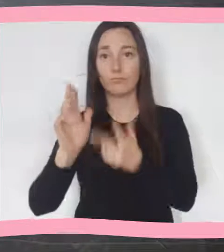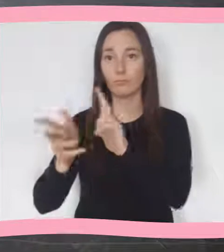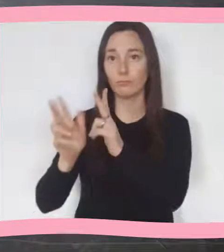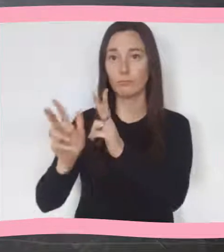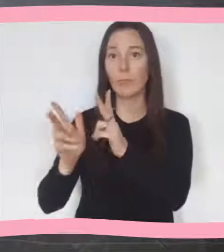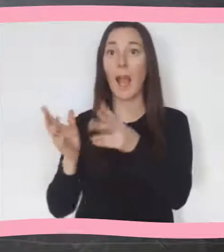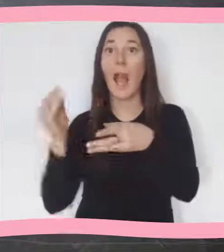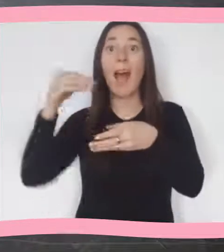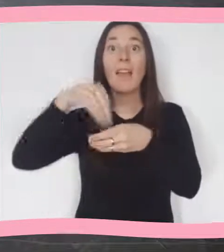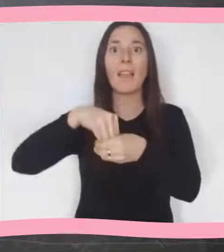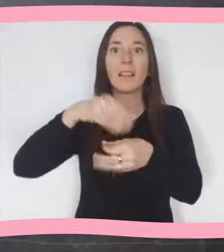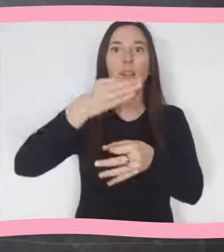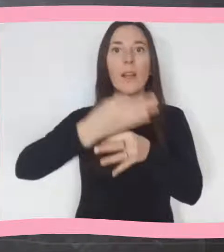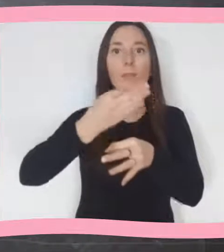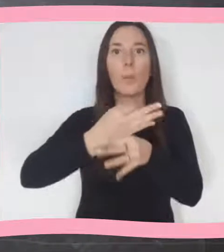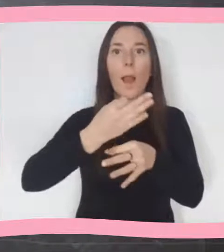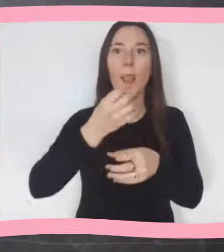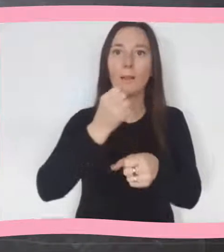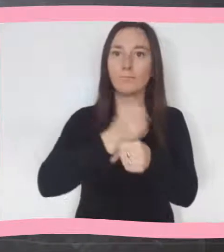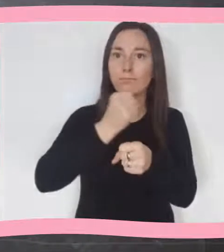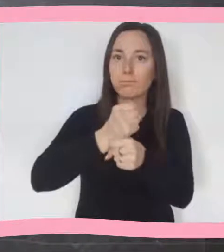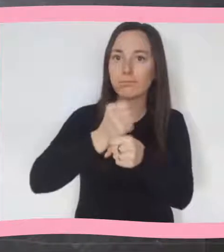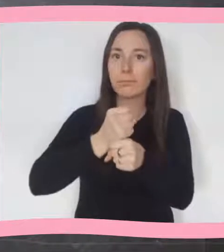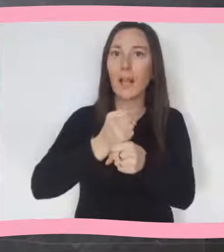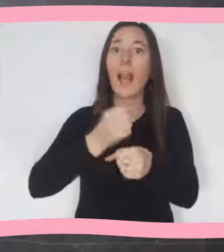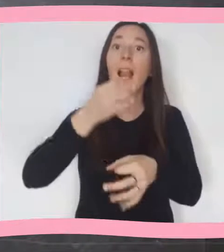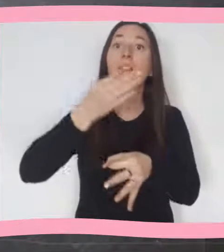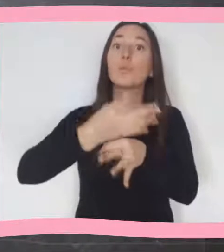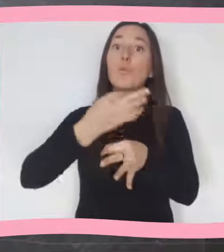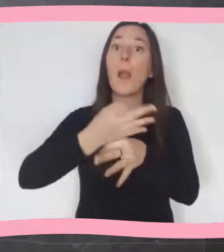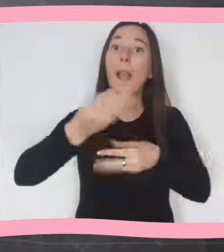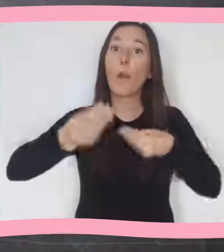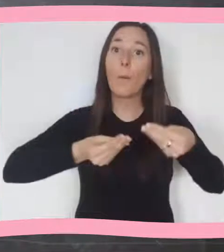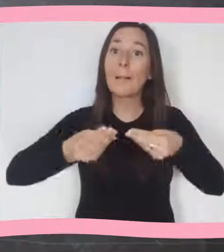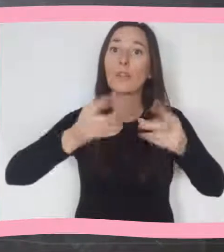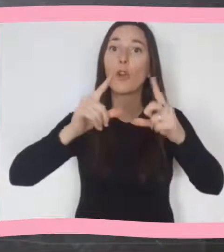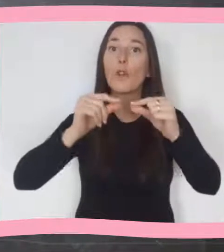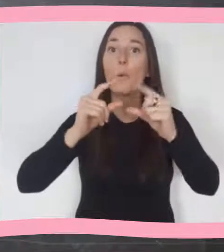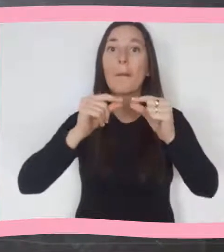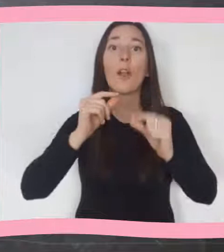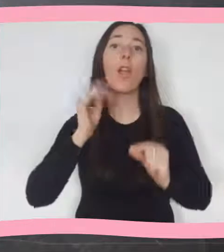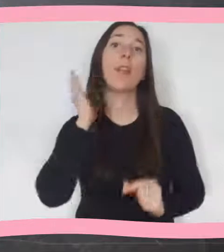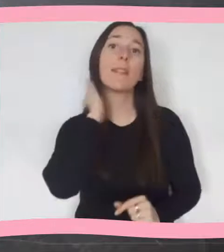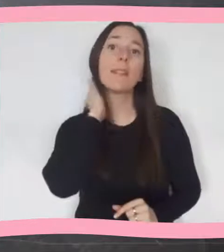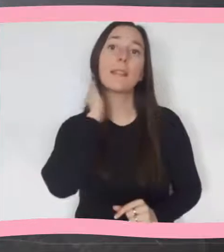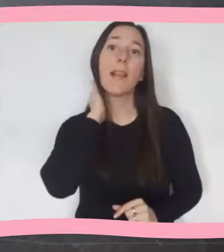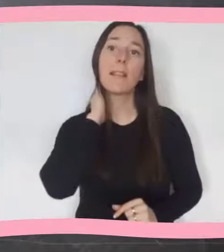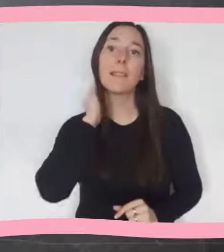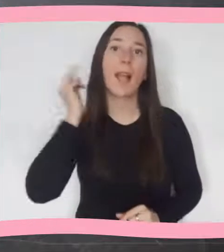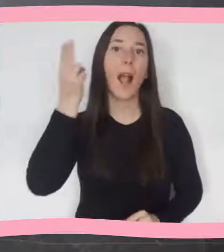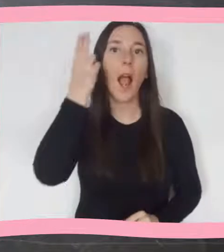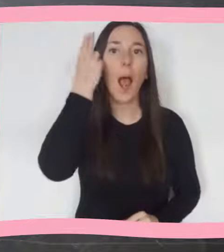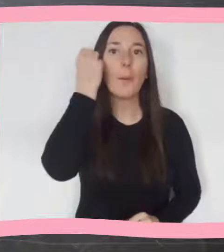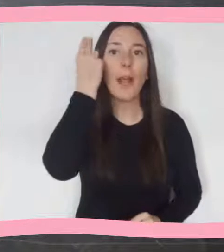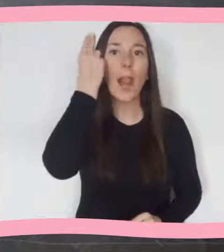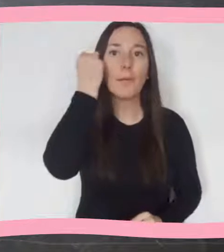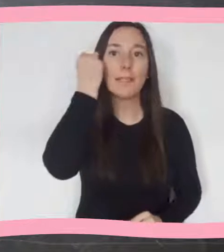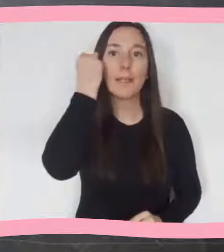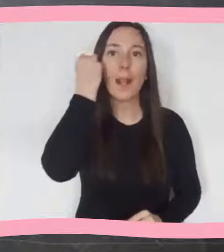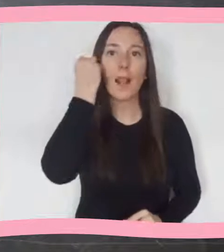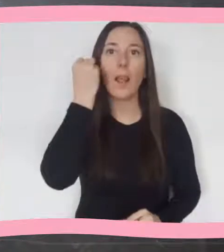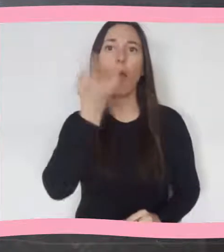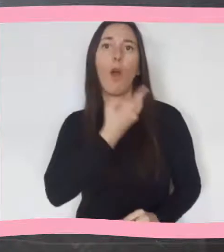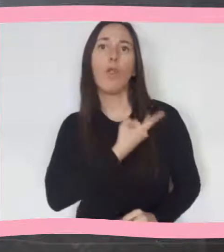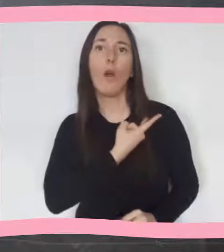Escuela de Comercio número 16, Gabriela Mistral, situada en la provincia de Buenos Aires, donde funciona